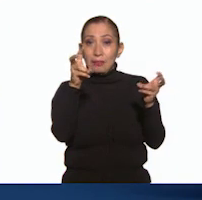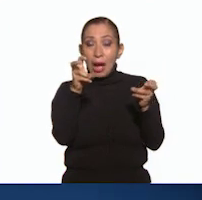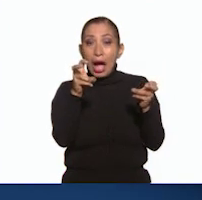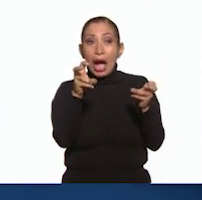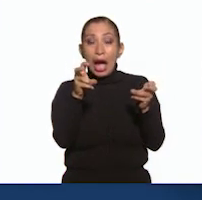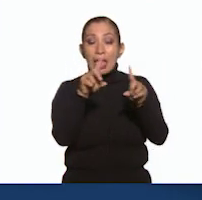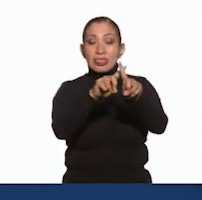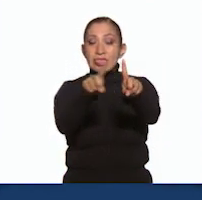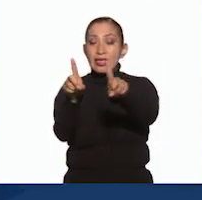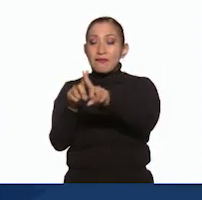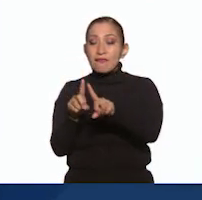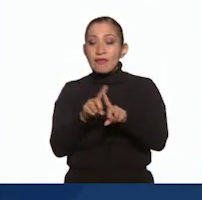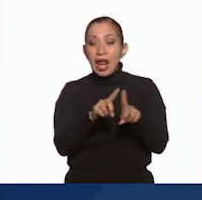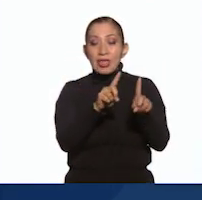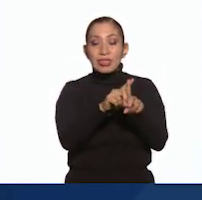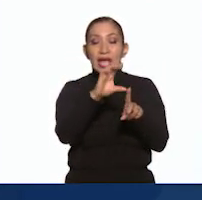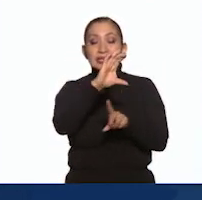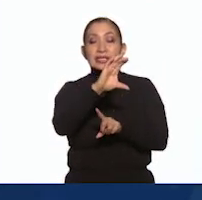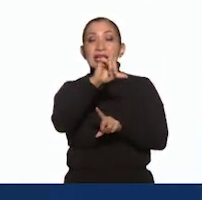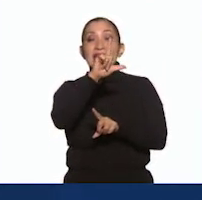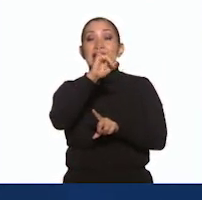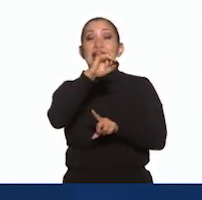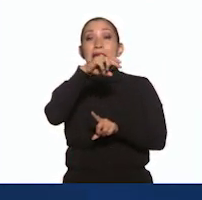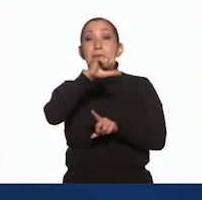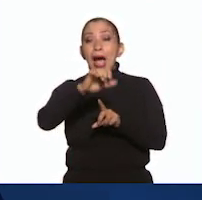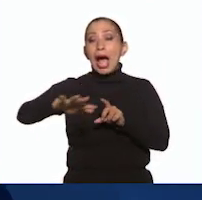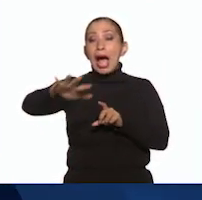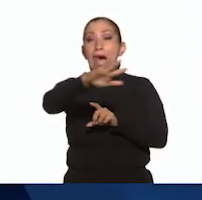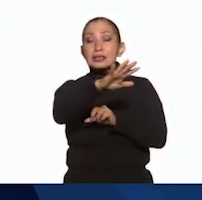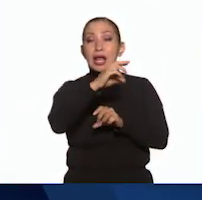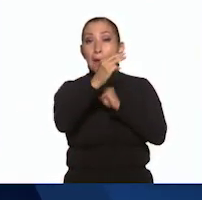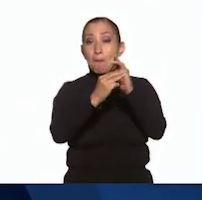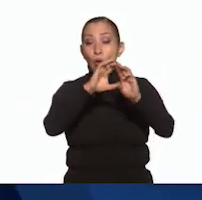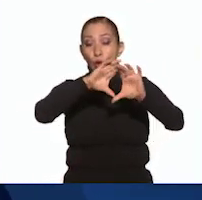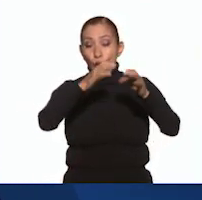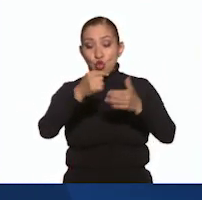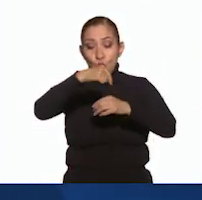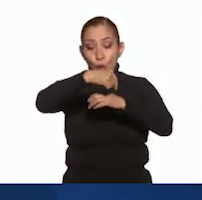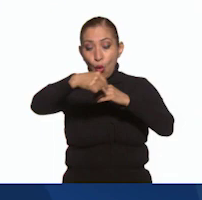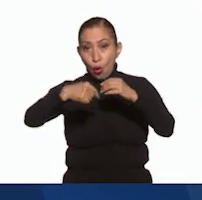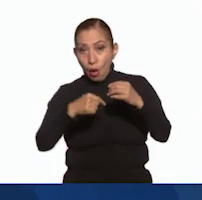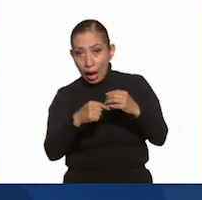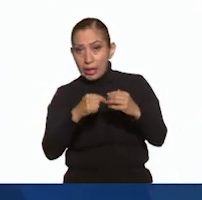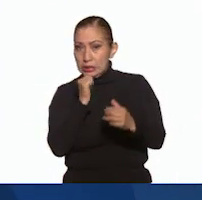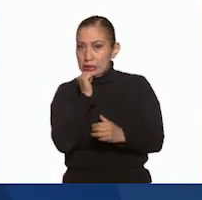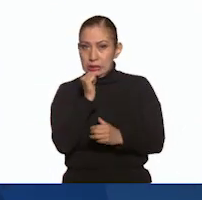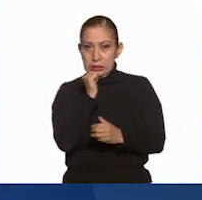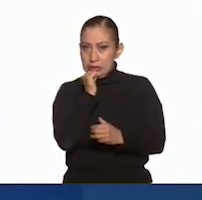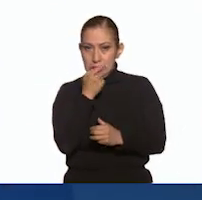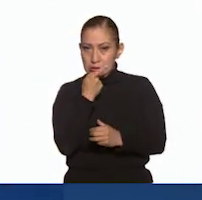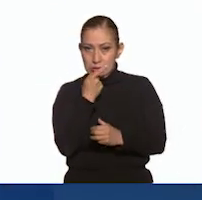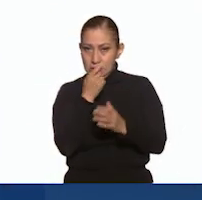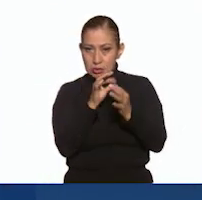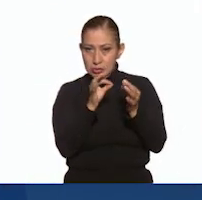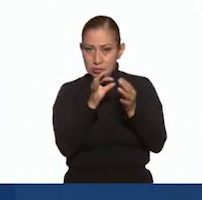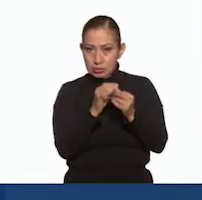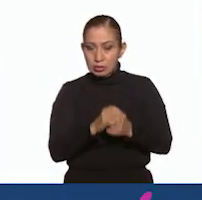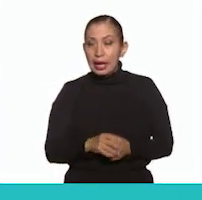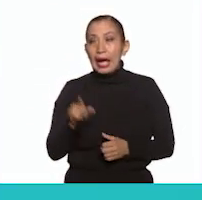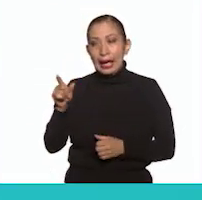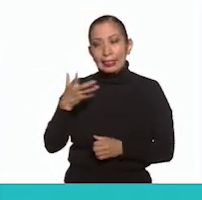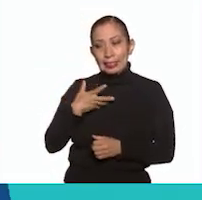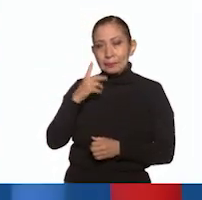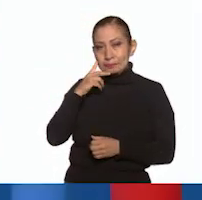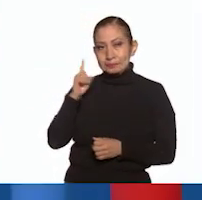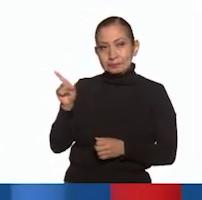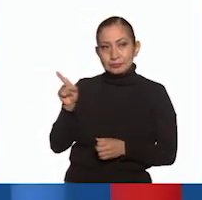los diferentes climas del mundo. Muy bien. Del que aún no hemos comentado. Así es, y es la que tenemos